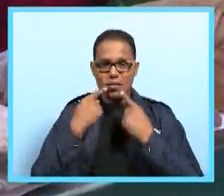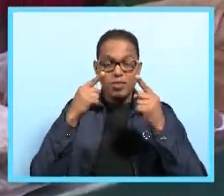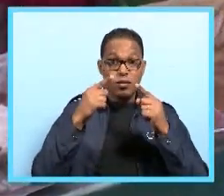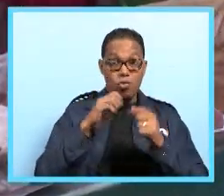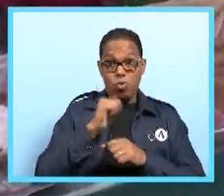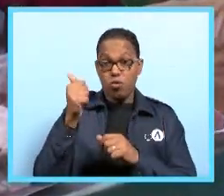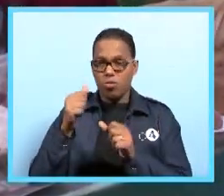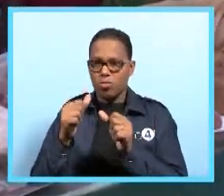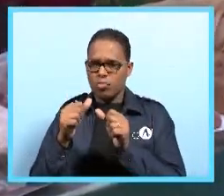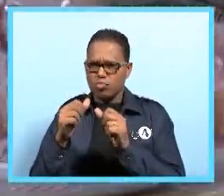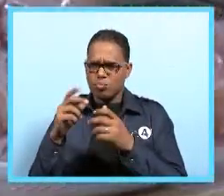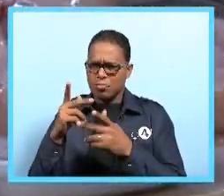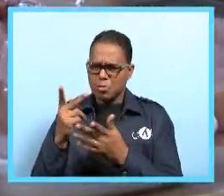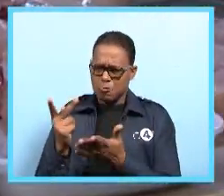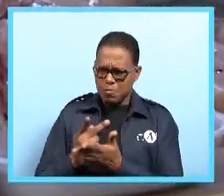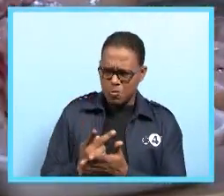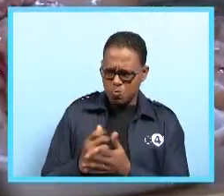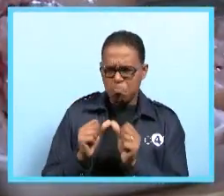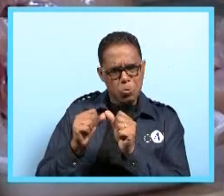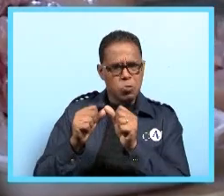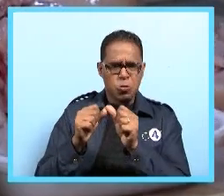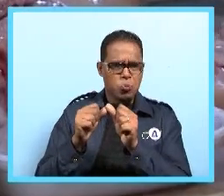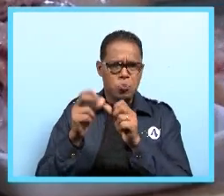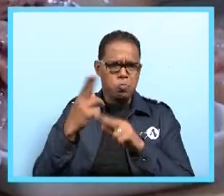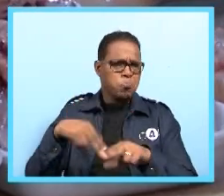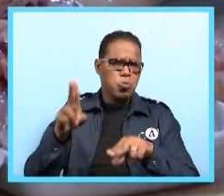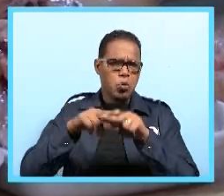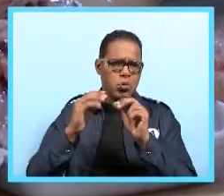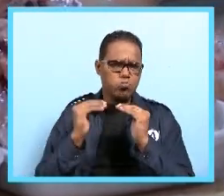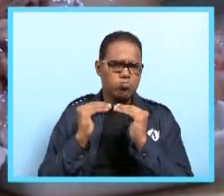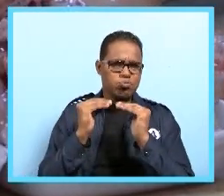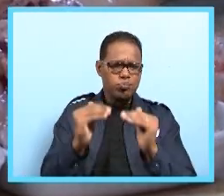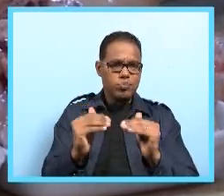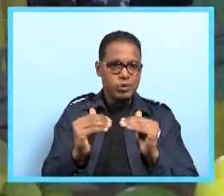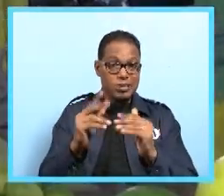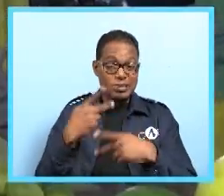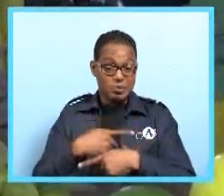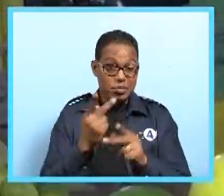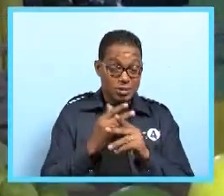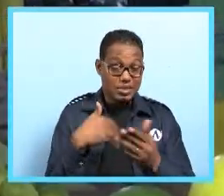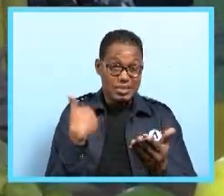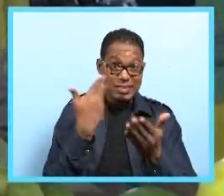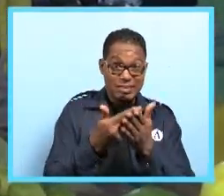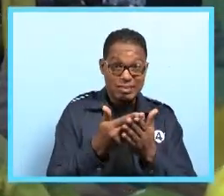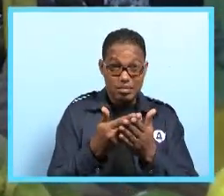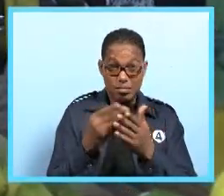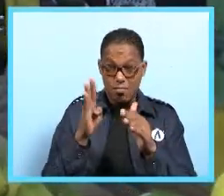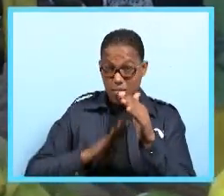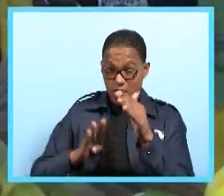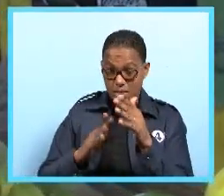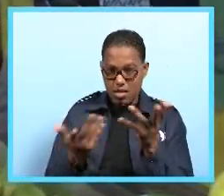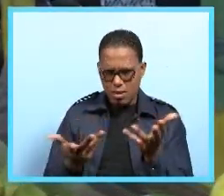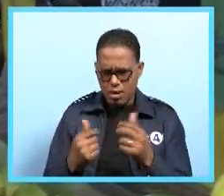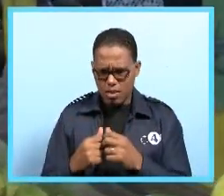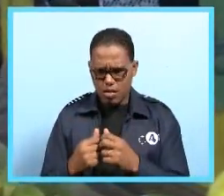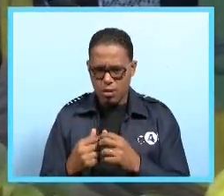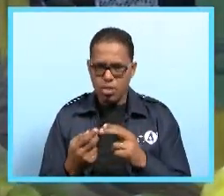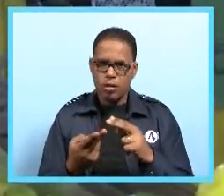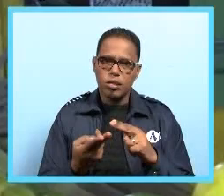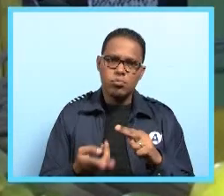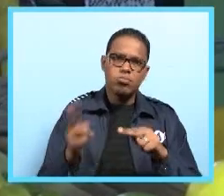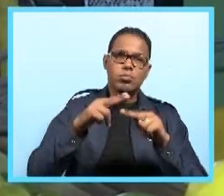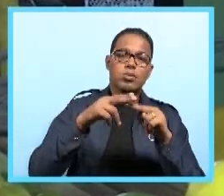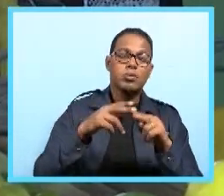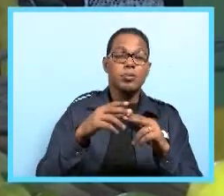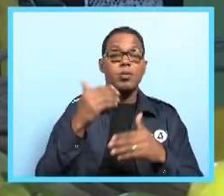pues mantienen sus precios estables. Esos productos que llegan hacia ustedes, el producto básicamente lo que hace que se eleve es